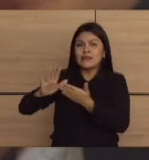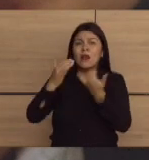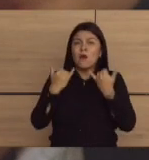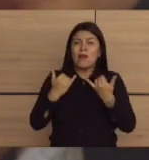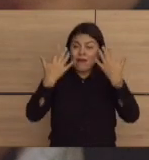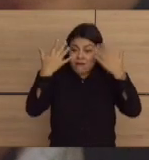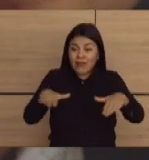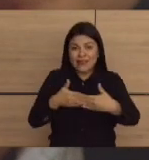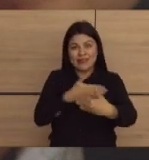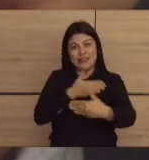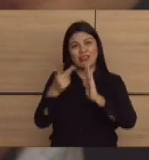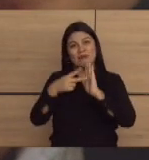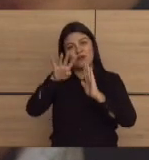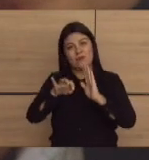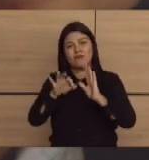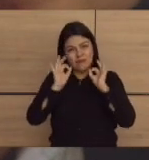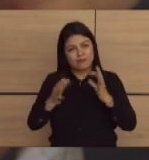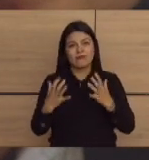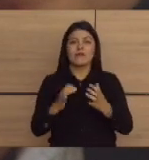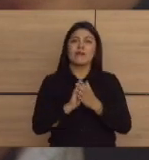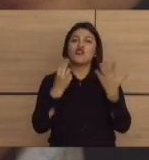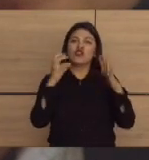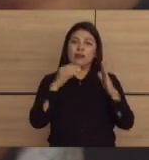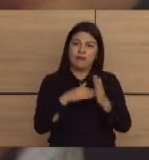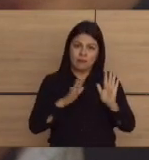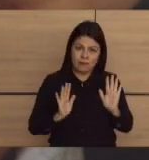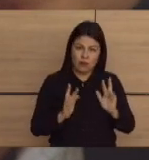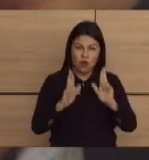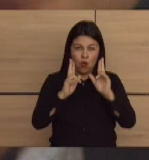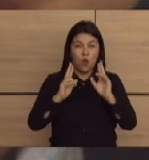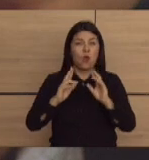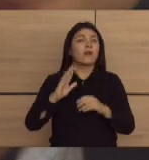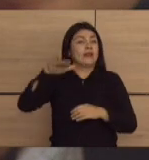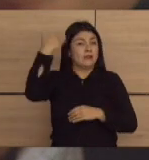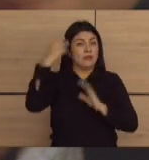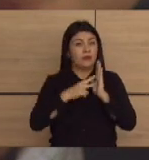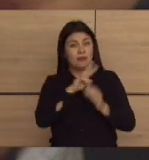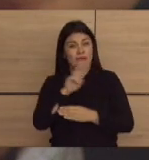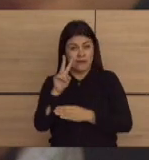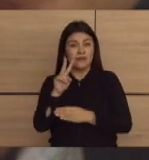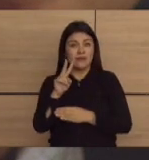finalizar el año, para llegar a 334 mil en agosto del año 2022.